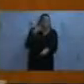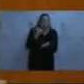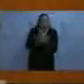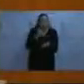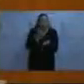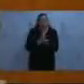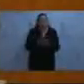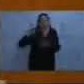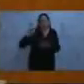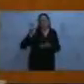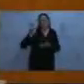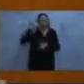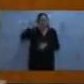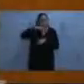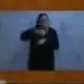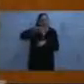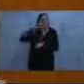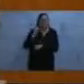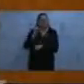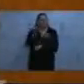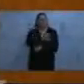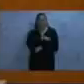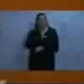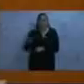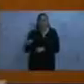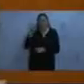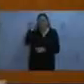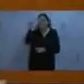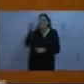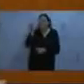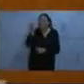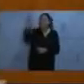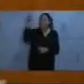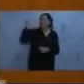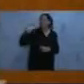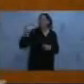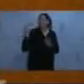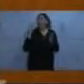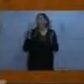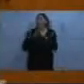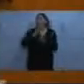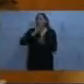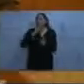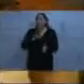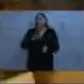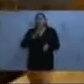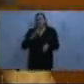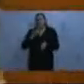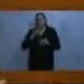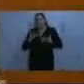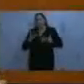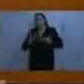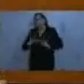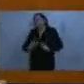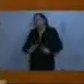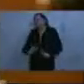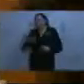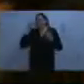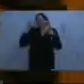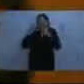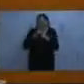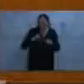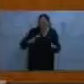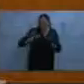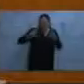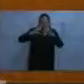enfermedad. Por hacer memoria, los datos del año 2015 no pueden ser más desoladores para la ganadería asturiana. Ustedes